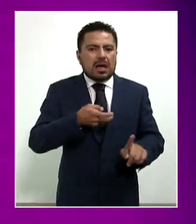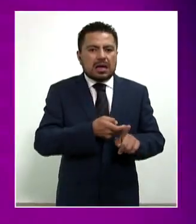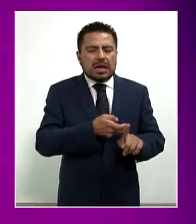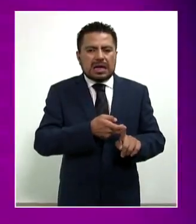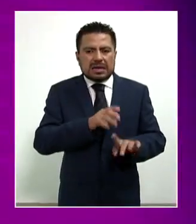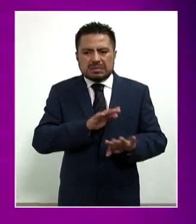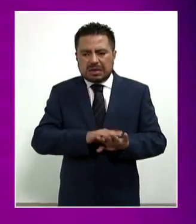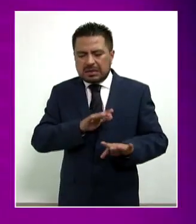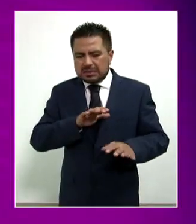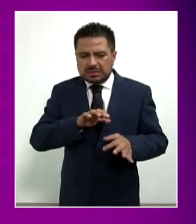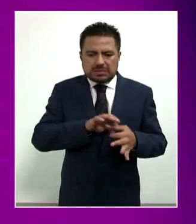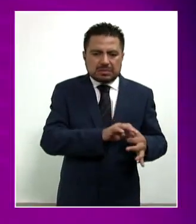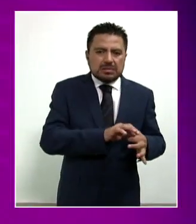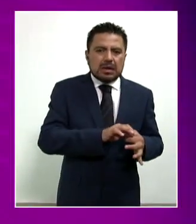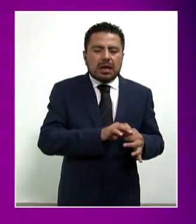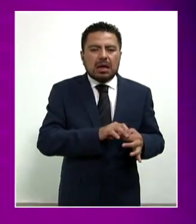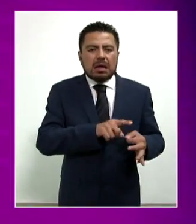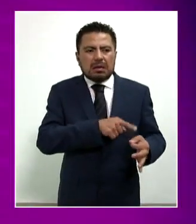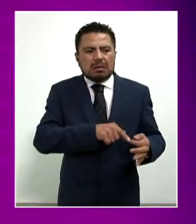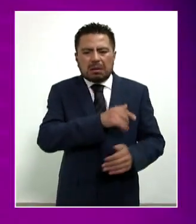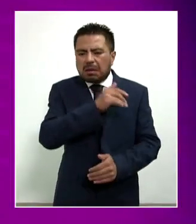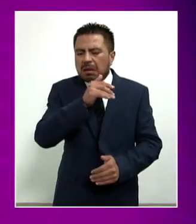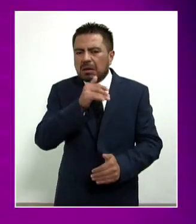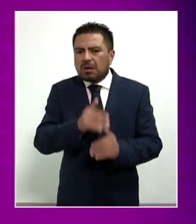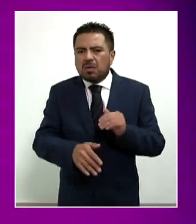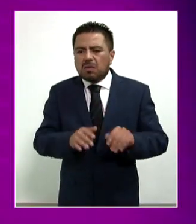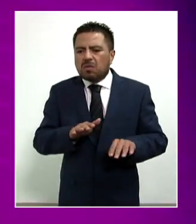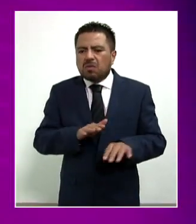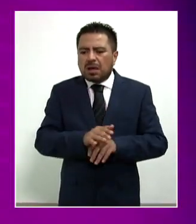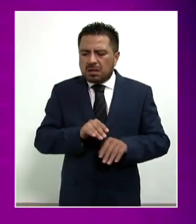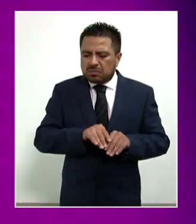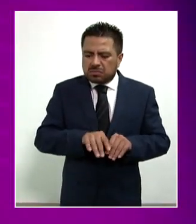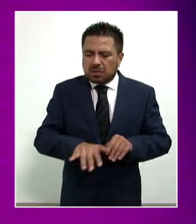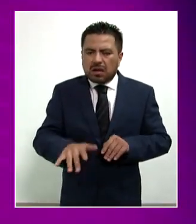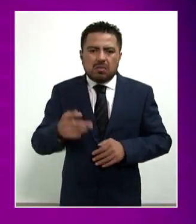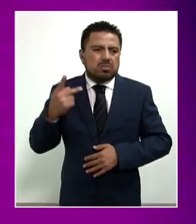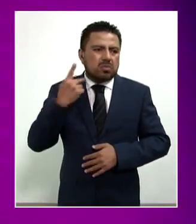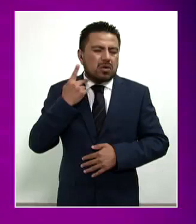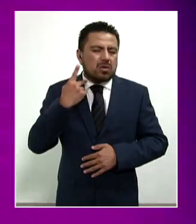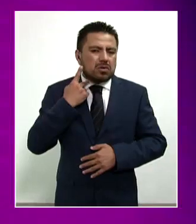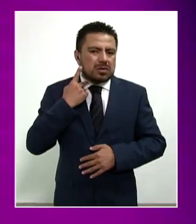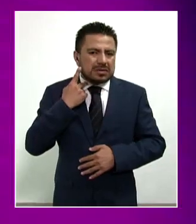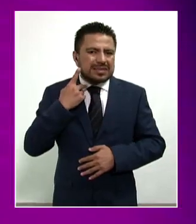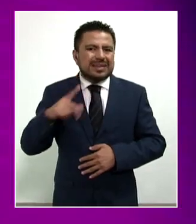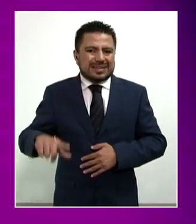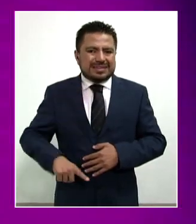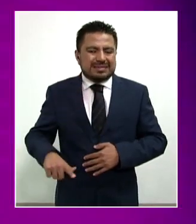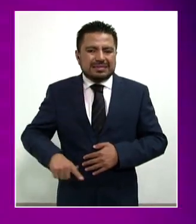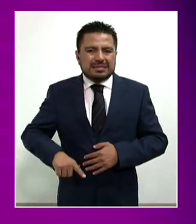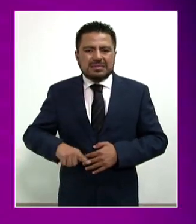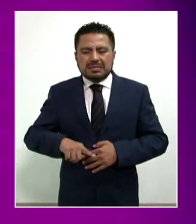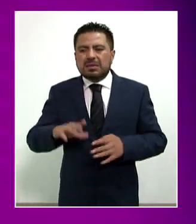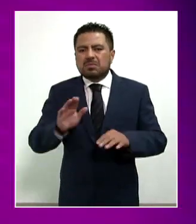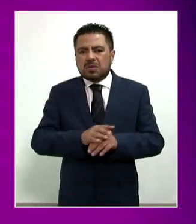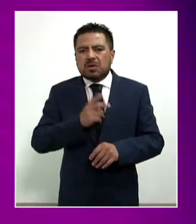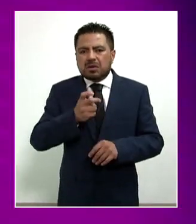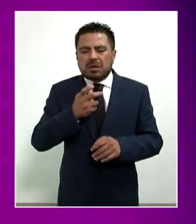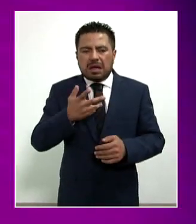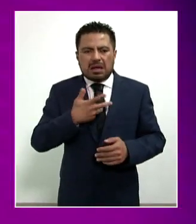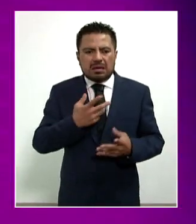tan enraizados que terminan infiltrándose en la política pública. Por lo tanto, tenemos muchos